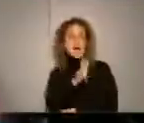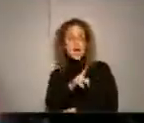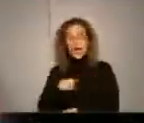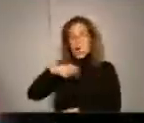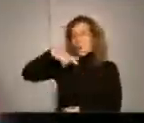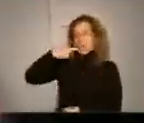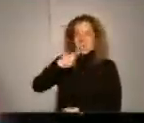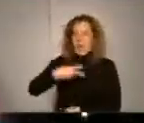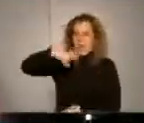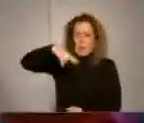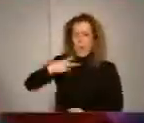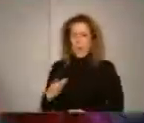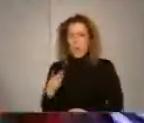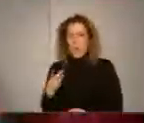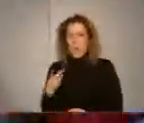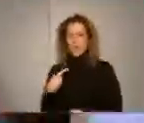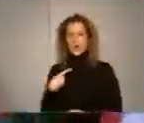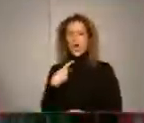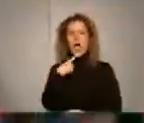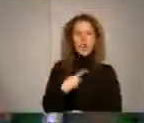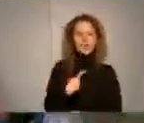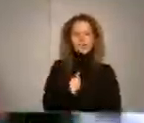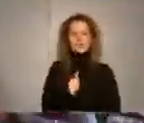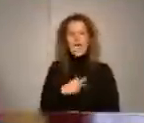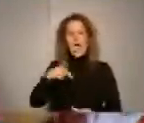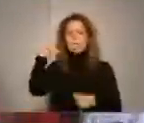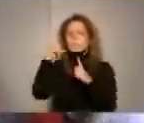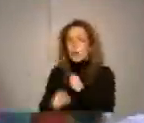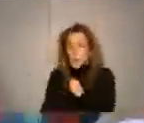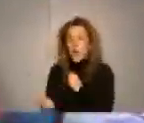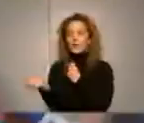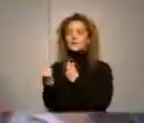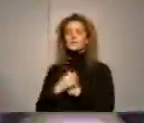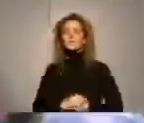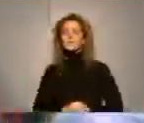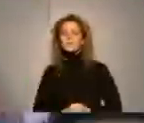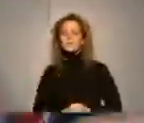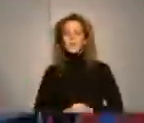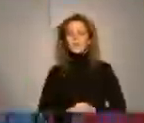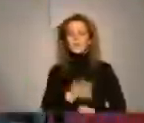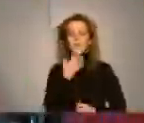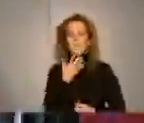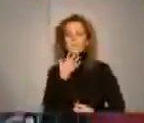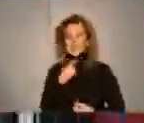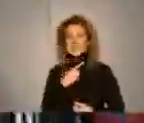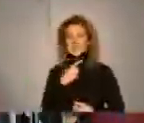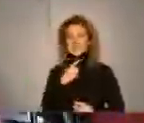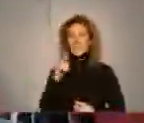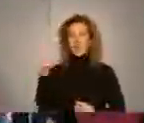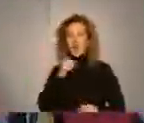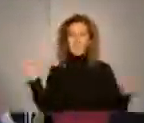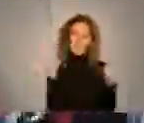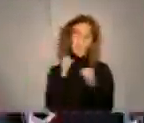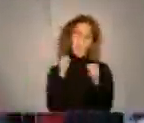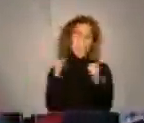dije, con las ganas yo no me voy a quedar. Va a pegar un